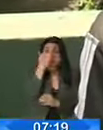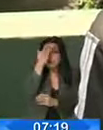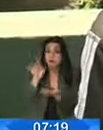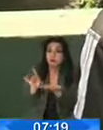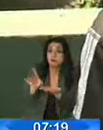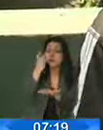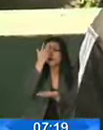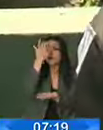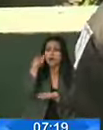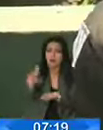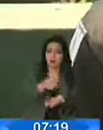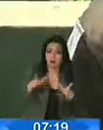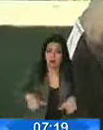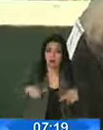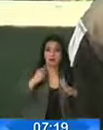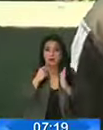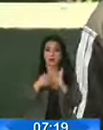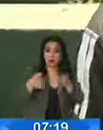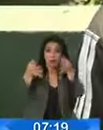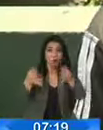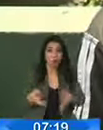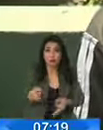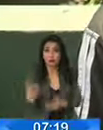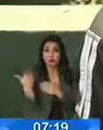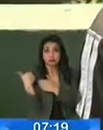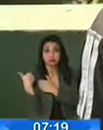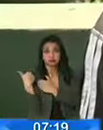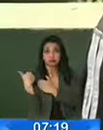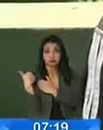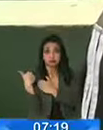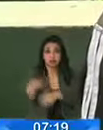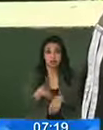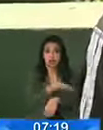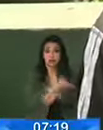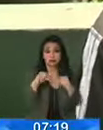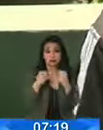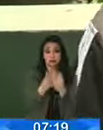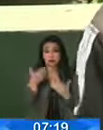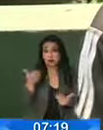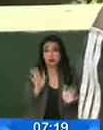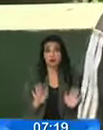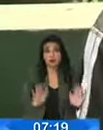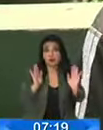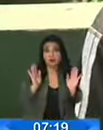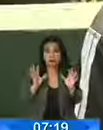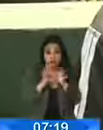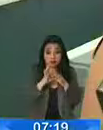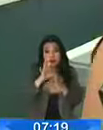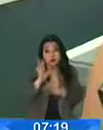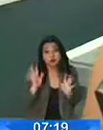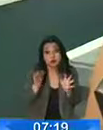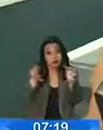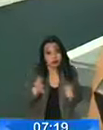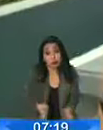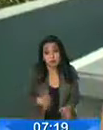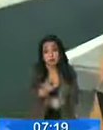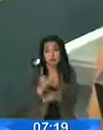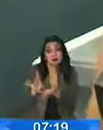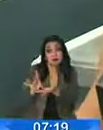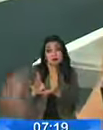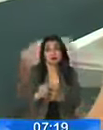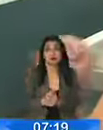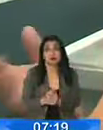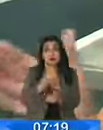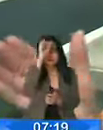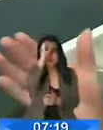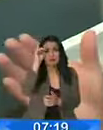hacen. Una de ellas es que no cumple con los deberes que tenía al cargo, que él estaba en Alianza País. En mi opinión no tiene